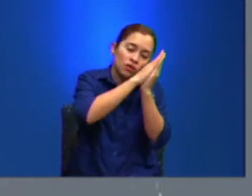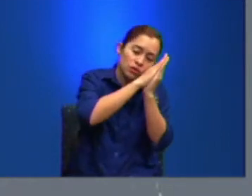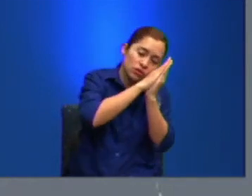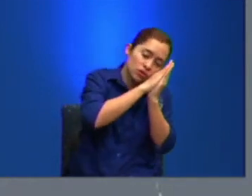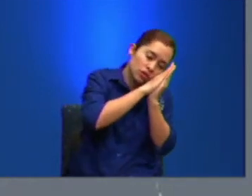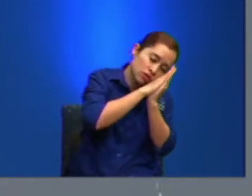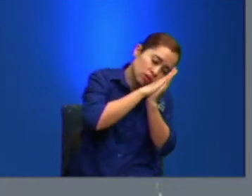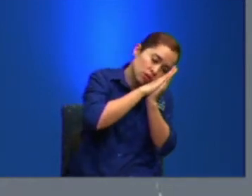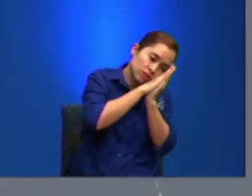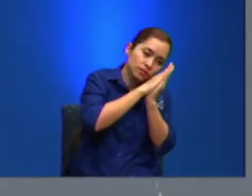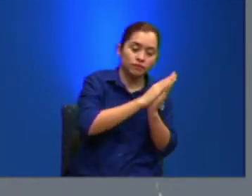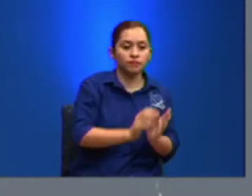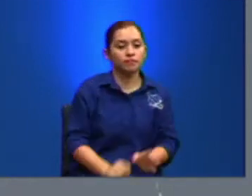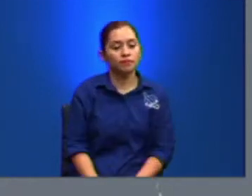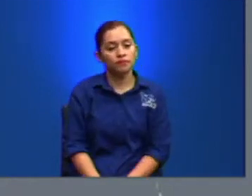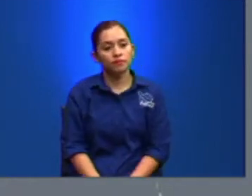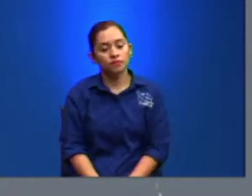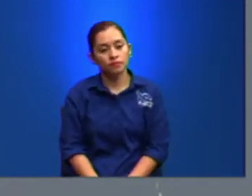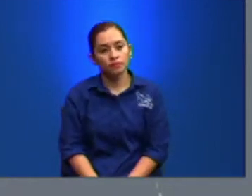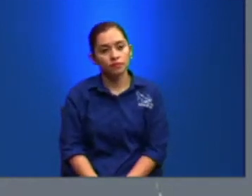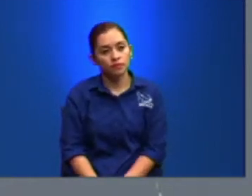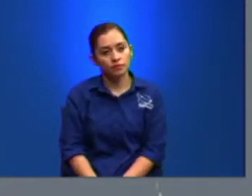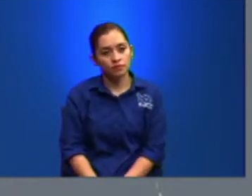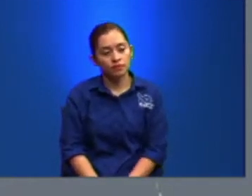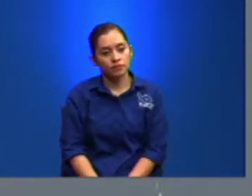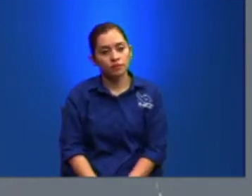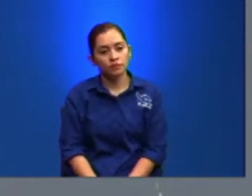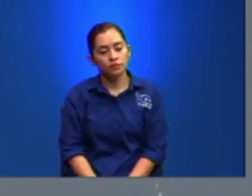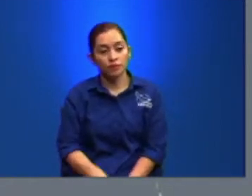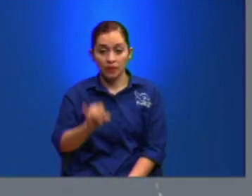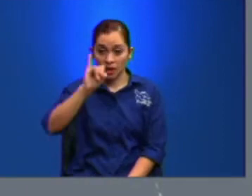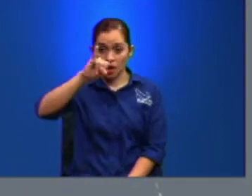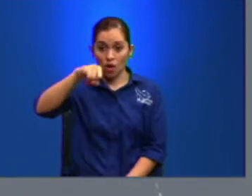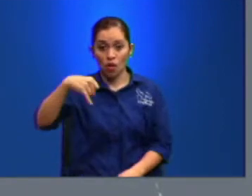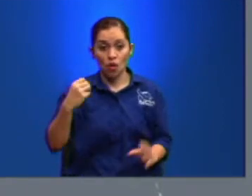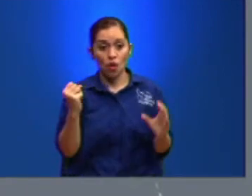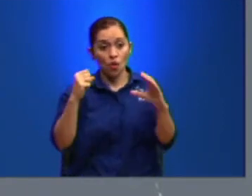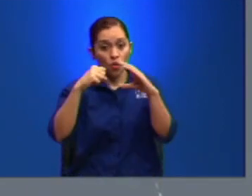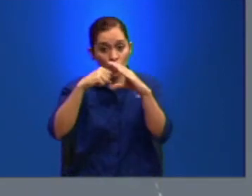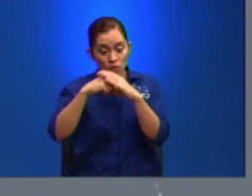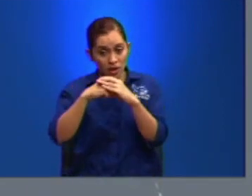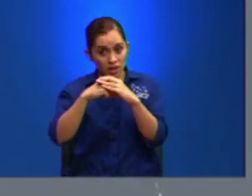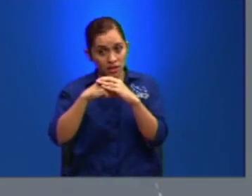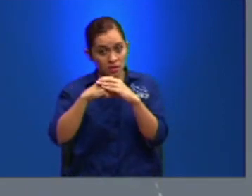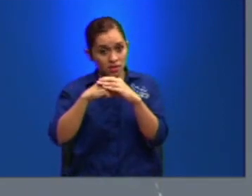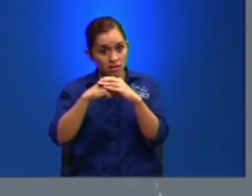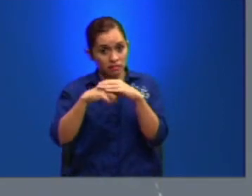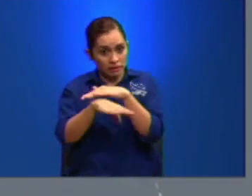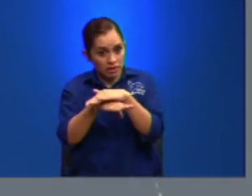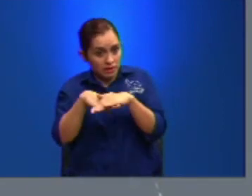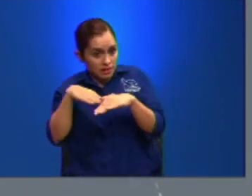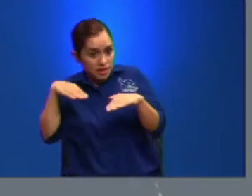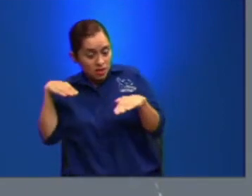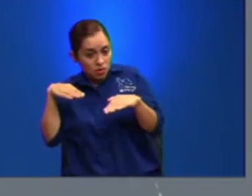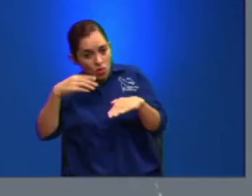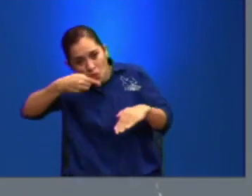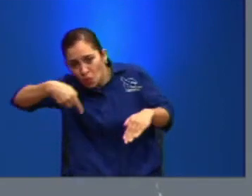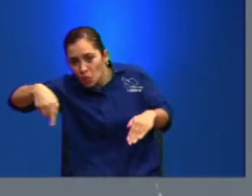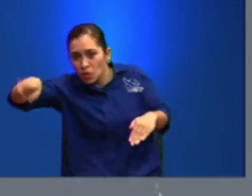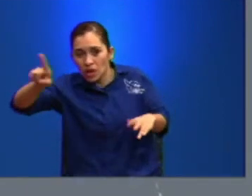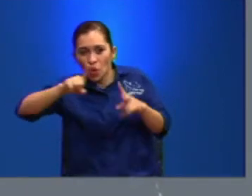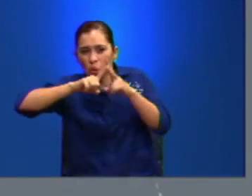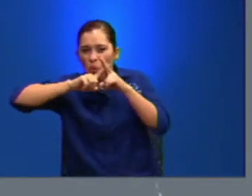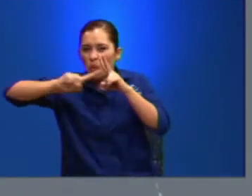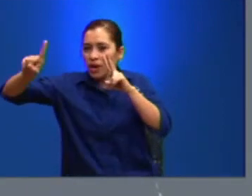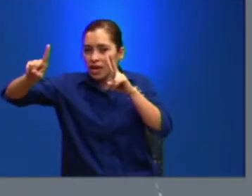tormenta porque jesús es el señor pero jonás estaba huyendo de la orden del señor y